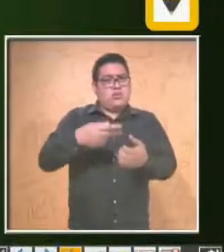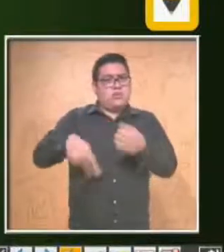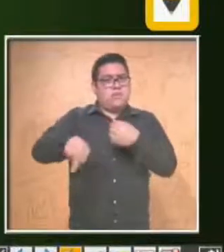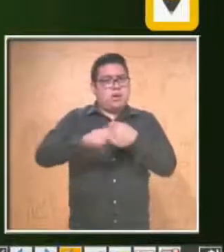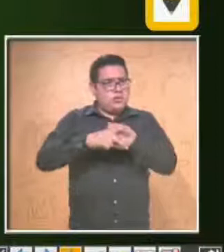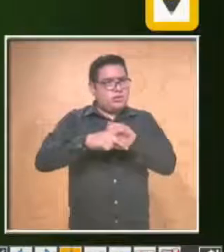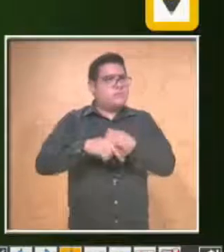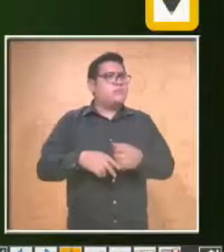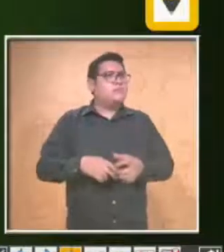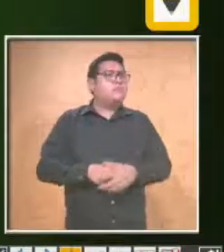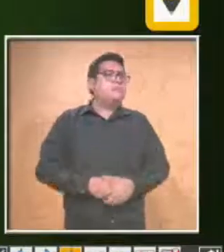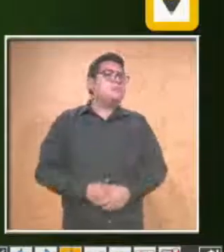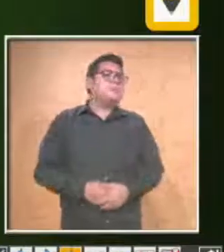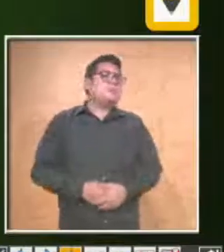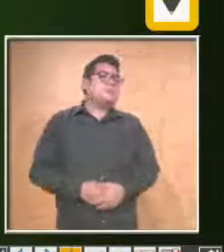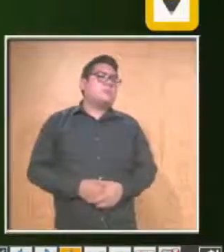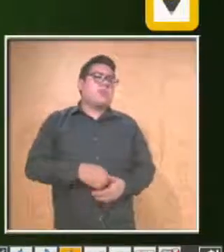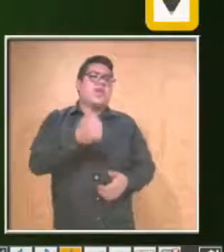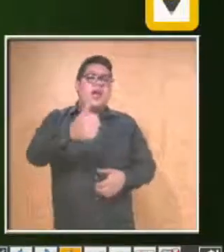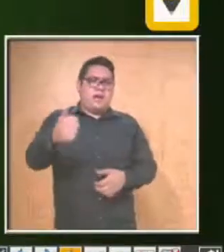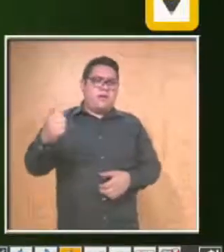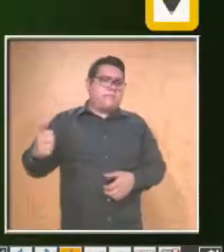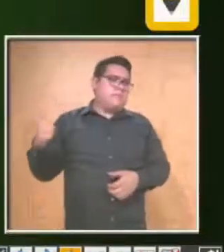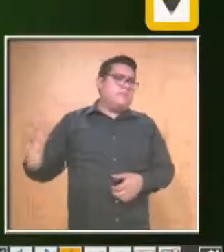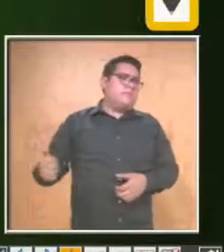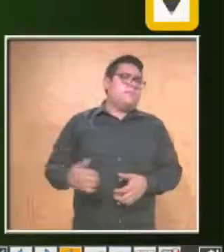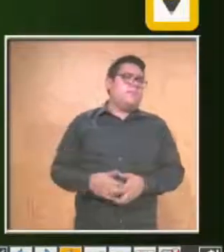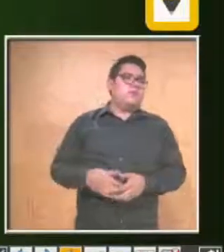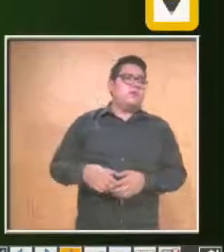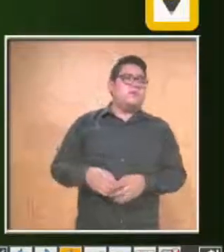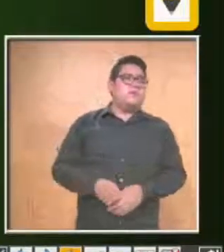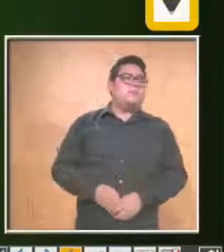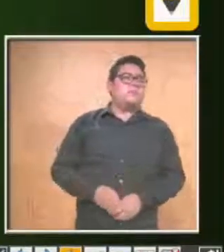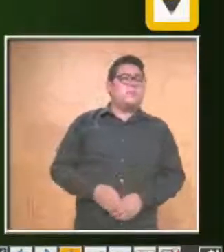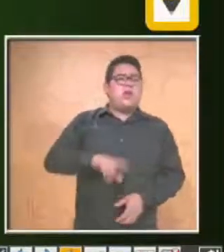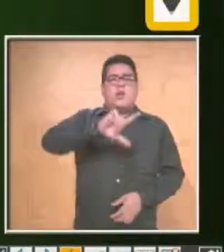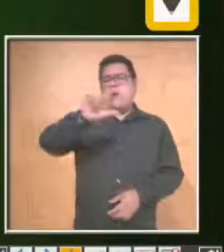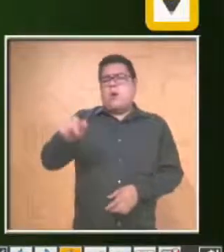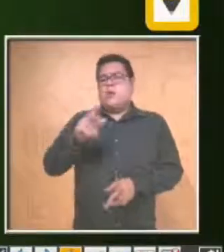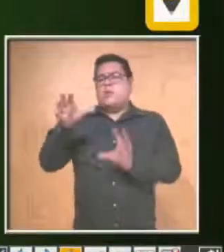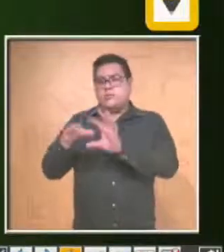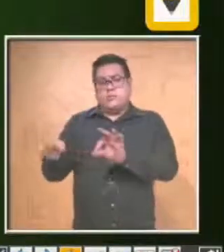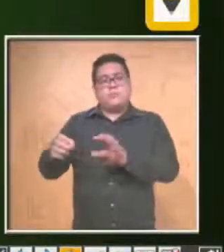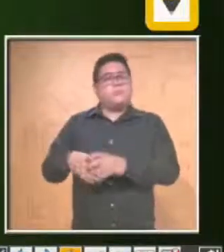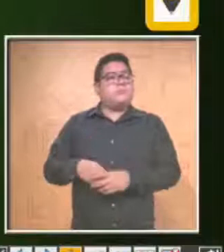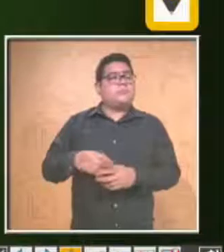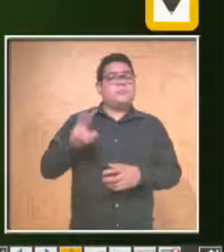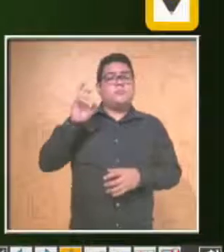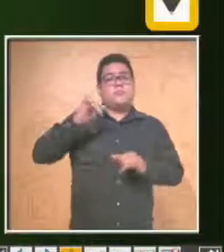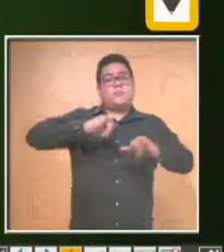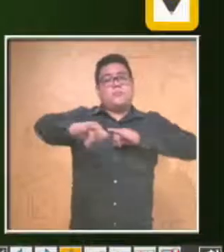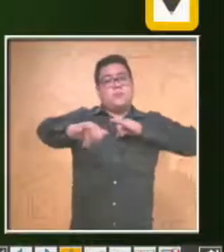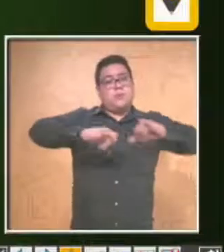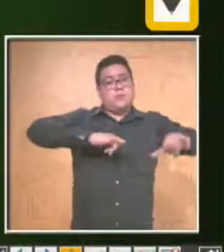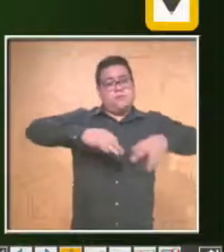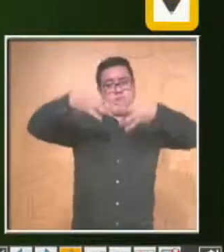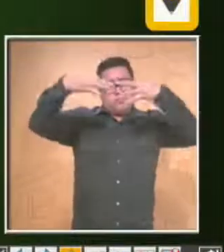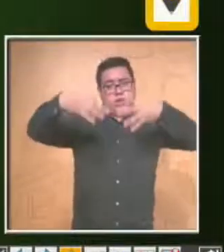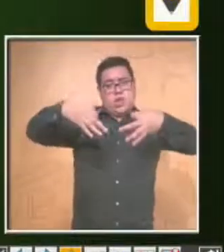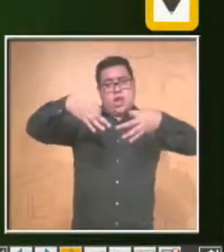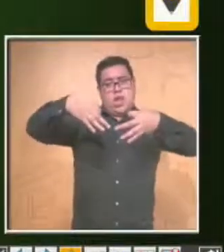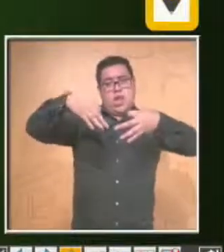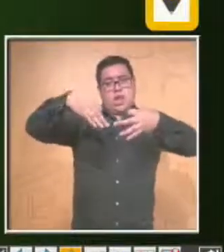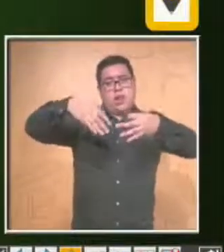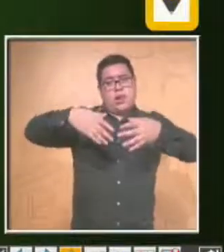ver más adelante en la siguiente diapositiva. Solamente para que lo recuerdes, en este mapa te establezco las